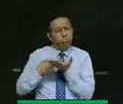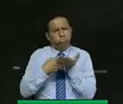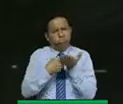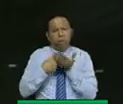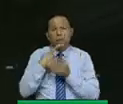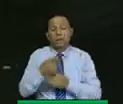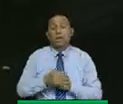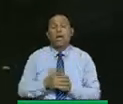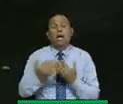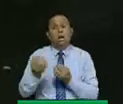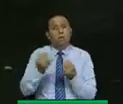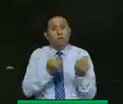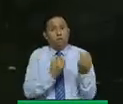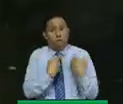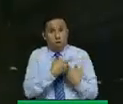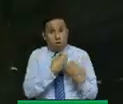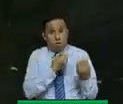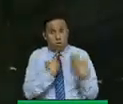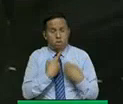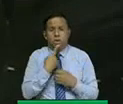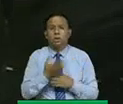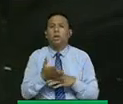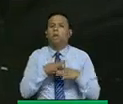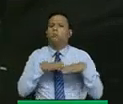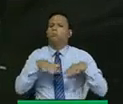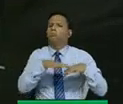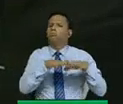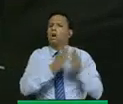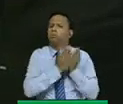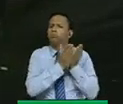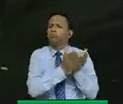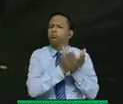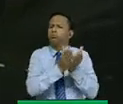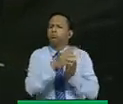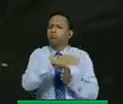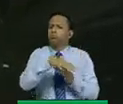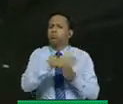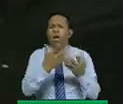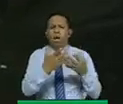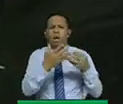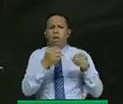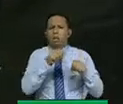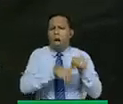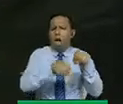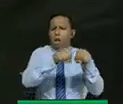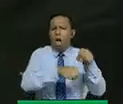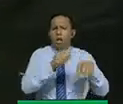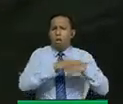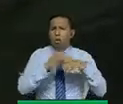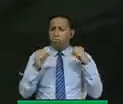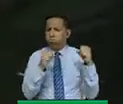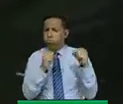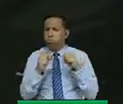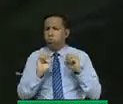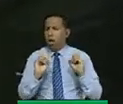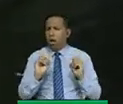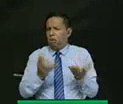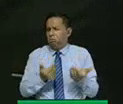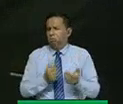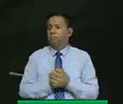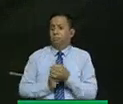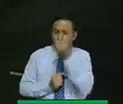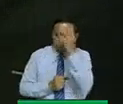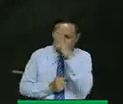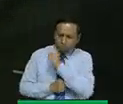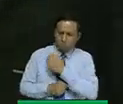que en esa sistema no existieron mayores afectaciones por el movimiento telúrico del sistema portuario. Buenas noches. Buenas noches, Pablo